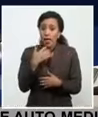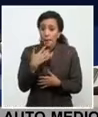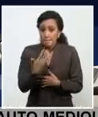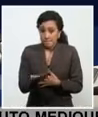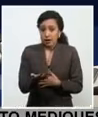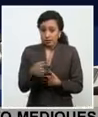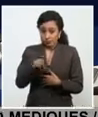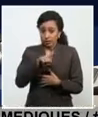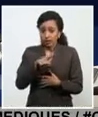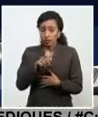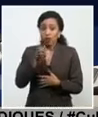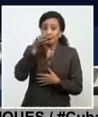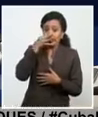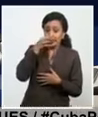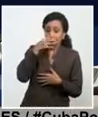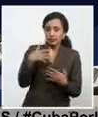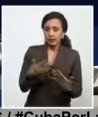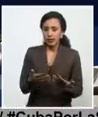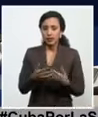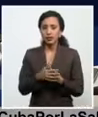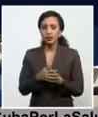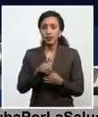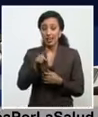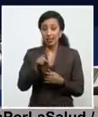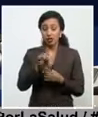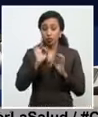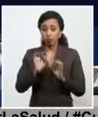su utilización. Es que este es un producto